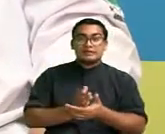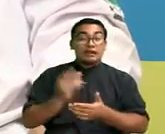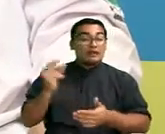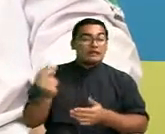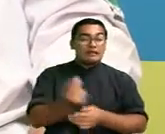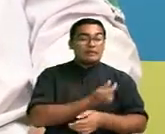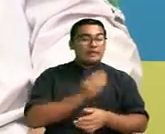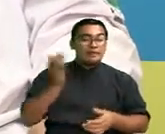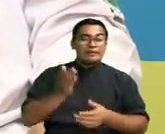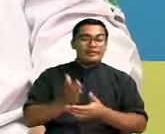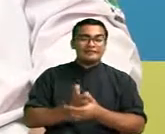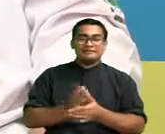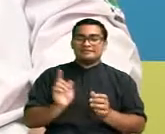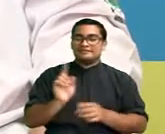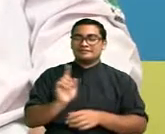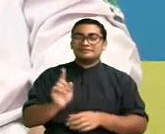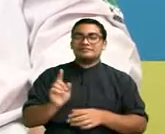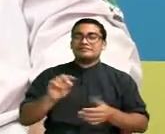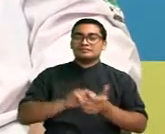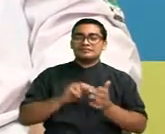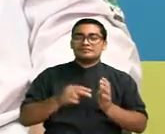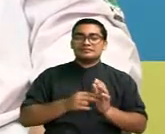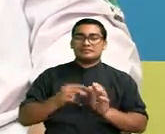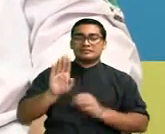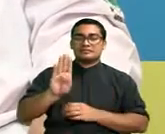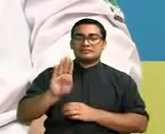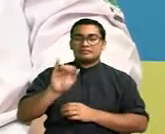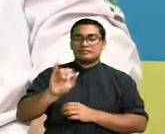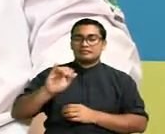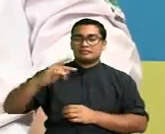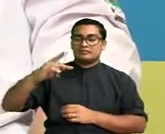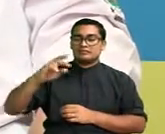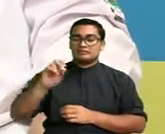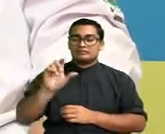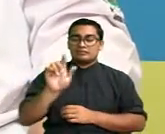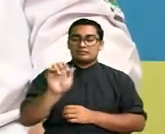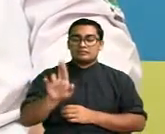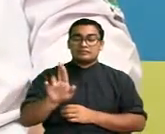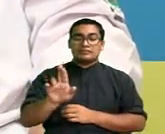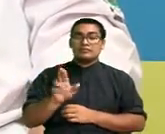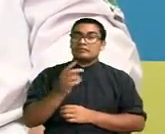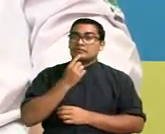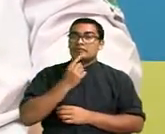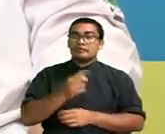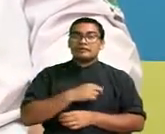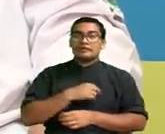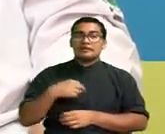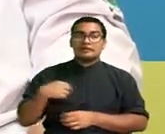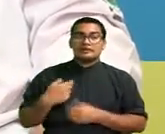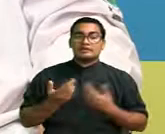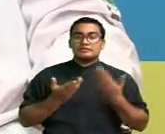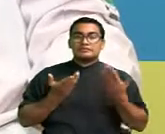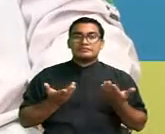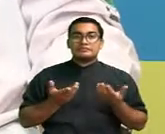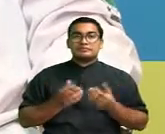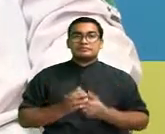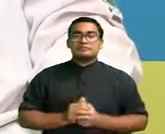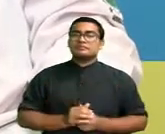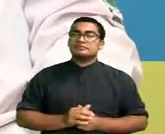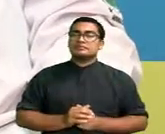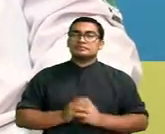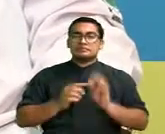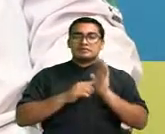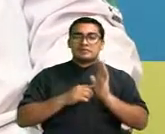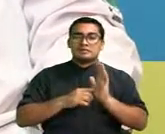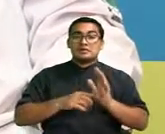vamos a decir, sos bipolar, tienes un trastorno, porque no es así. Tiene que pasar primero una consulta, un estudio. Las personas que andan